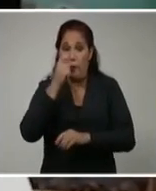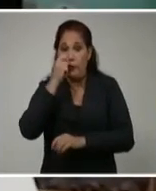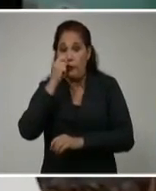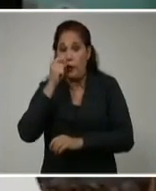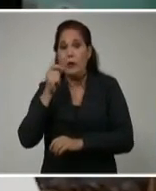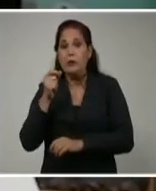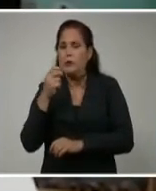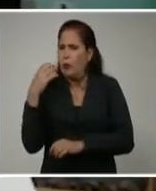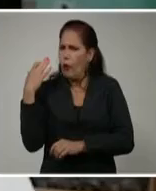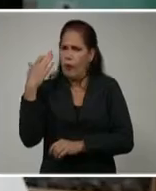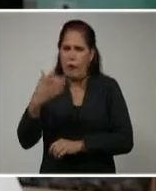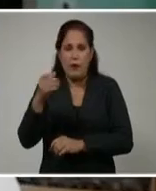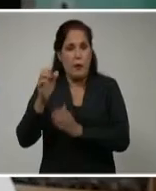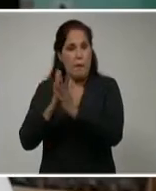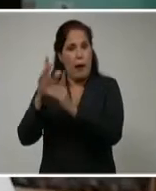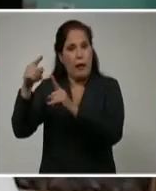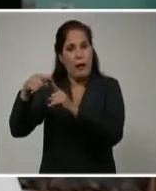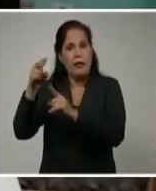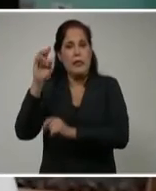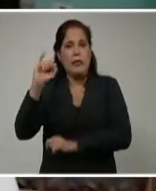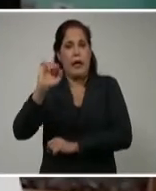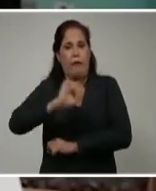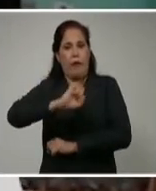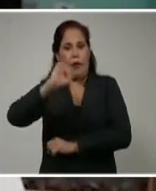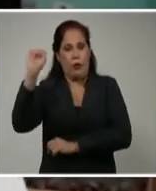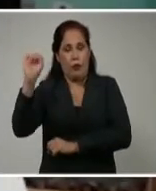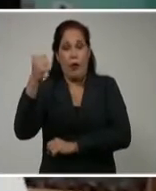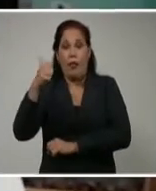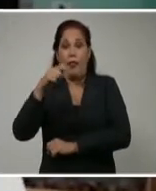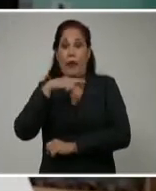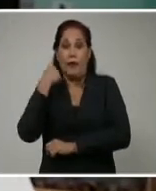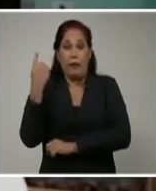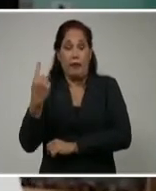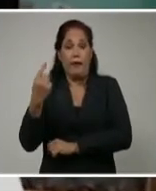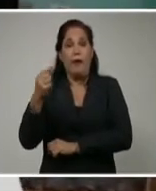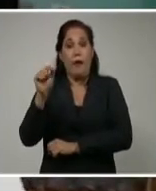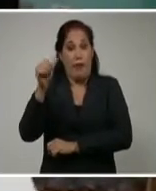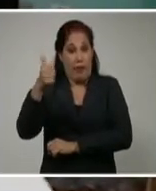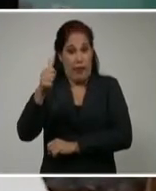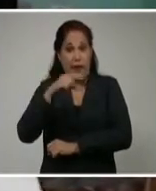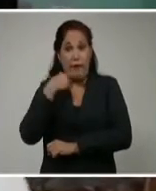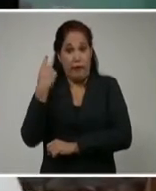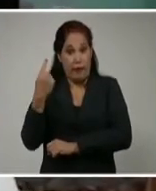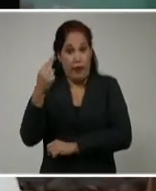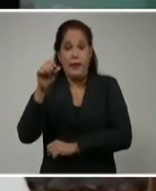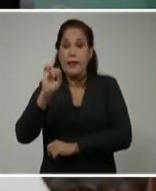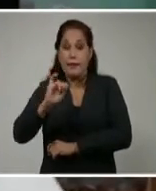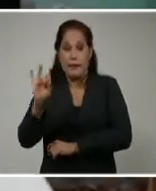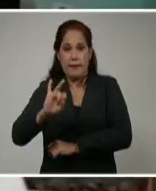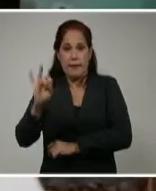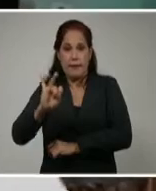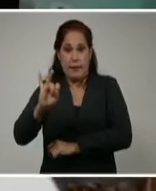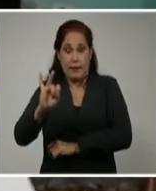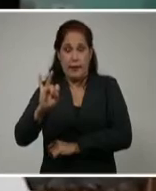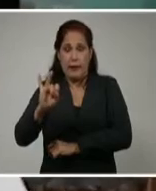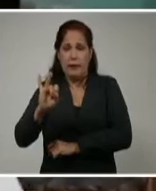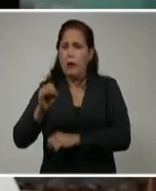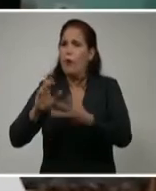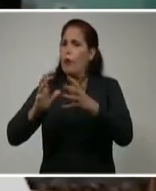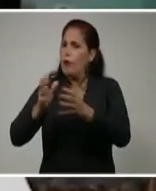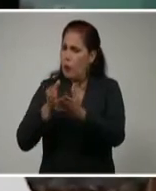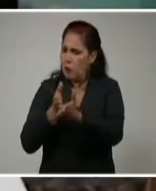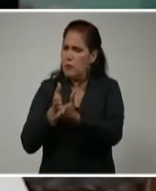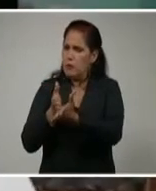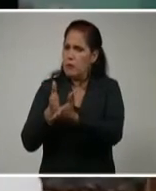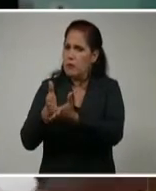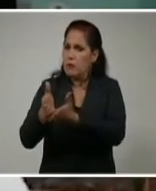de por vida frente a Matanzas seis victorias, 10 derrotas, y de estos 10 fracasos, 7 han sido de manera consecutiva.